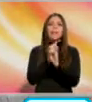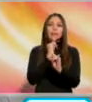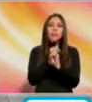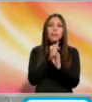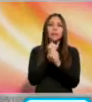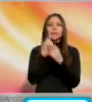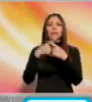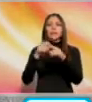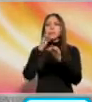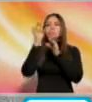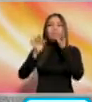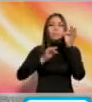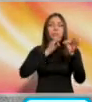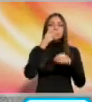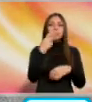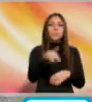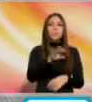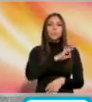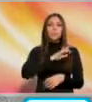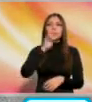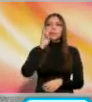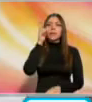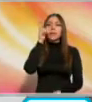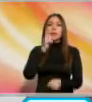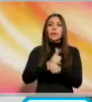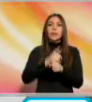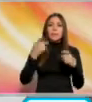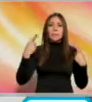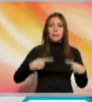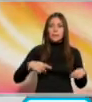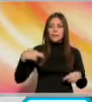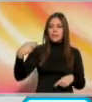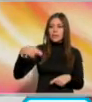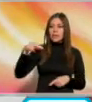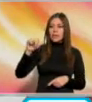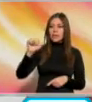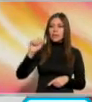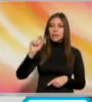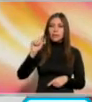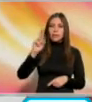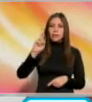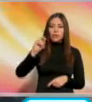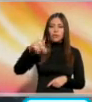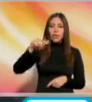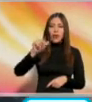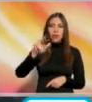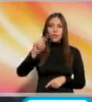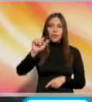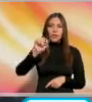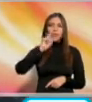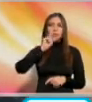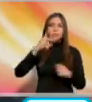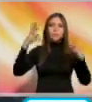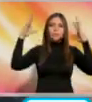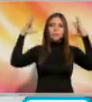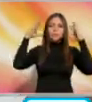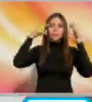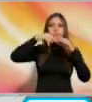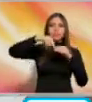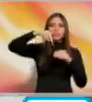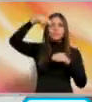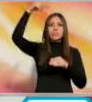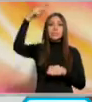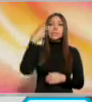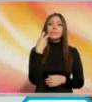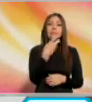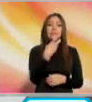agencias espaciales hacen, puedes darte cuenta que un astronauta es solamente uno de los personajes, ¿no? Sí. De esta interesantísima cadena de investigación.